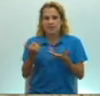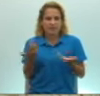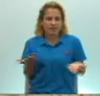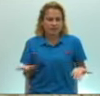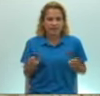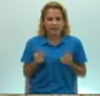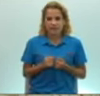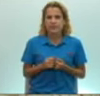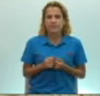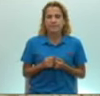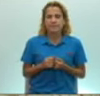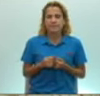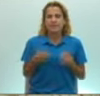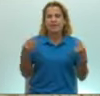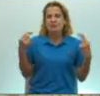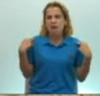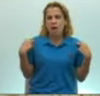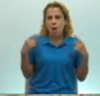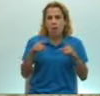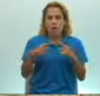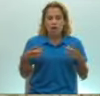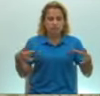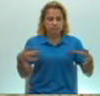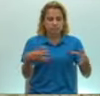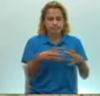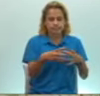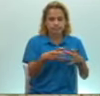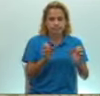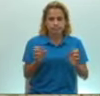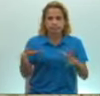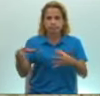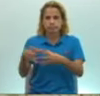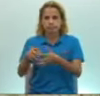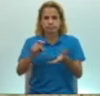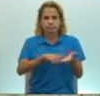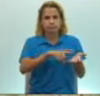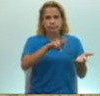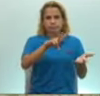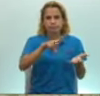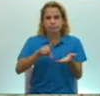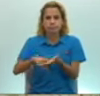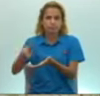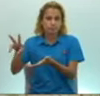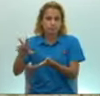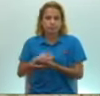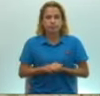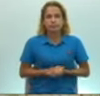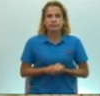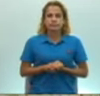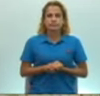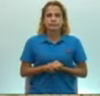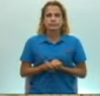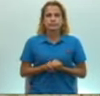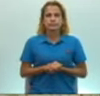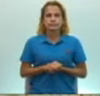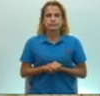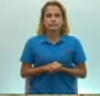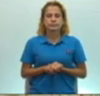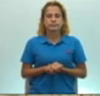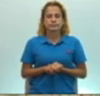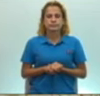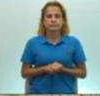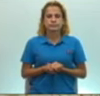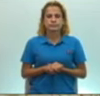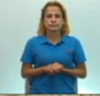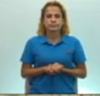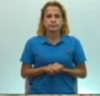diferente a el Senado, porque los va a concentrar en provincias particulares y otras van a ser imperiales y van a estar controladas